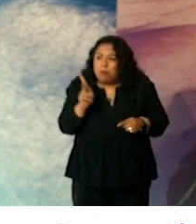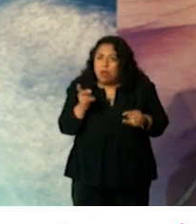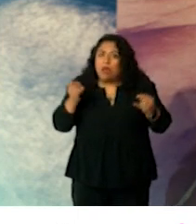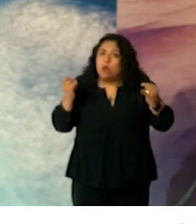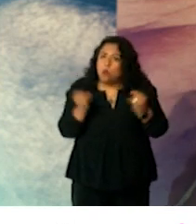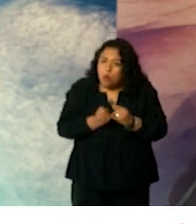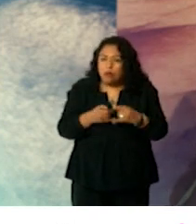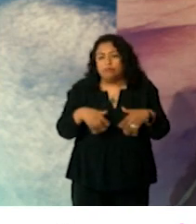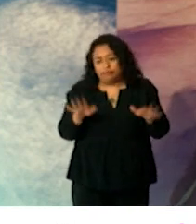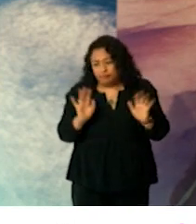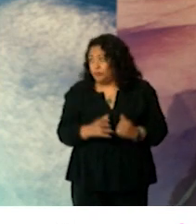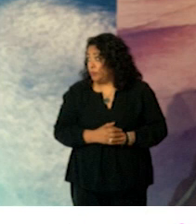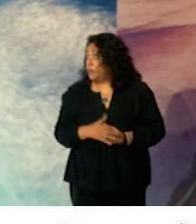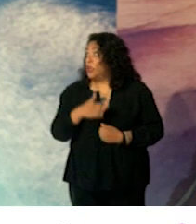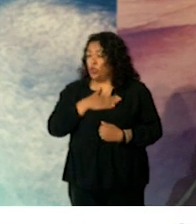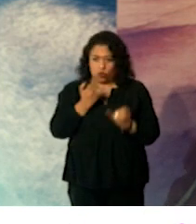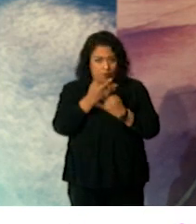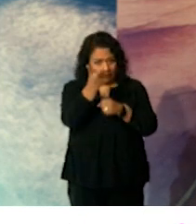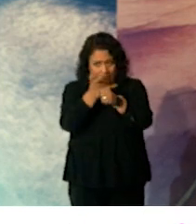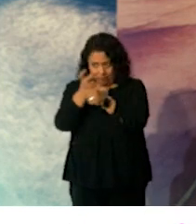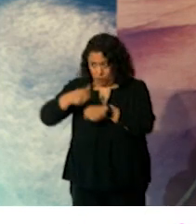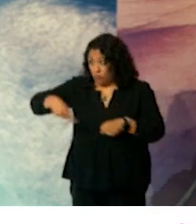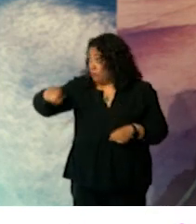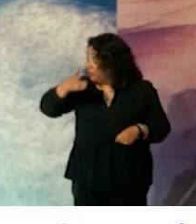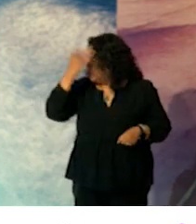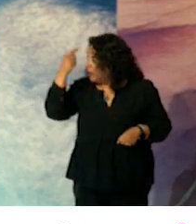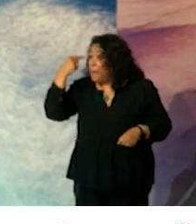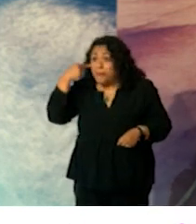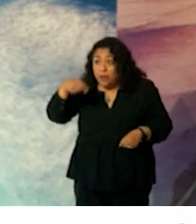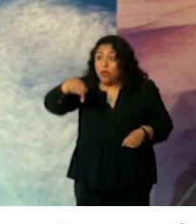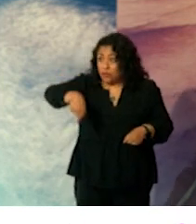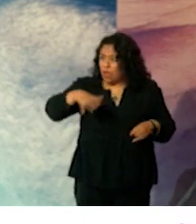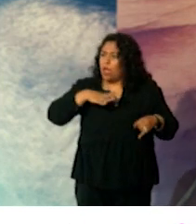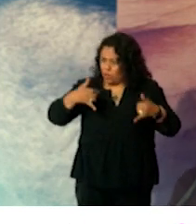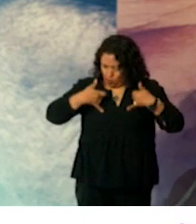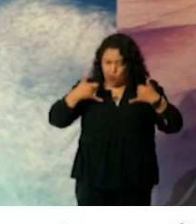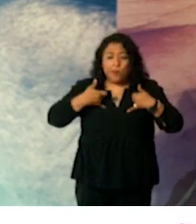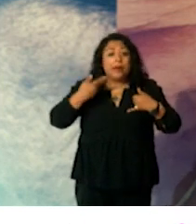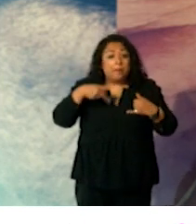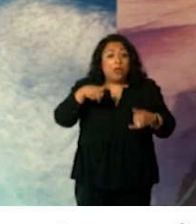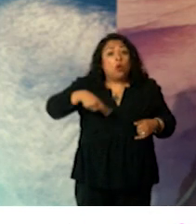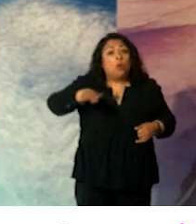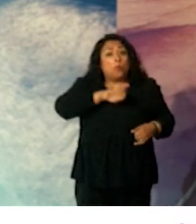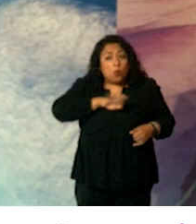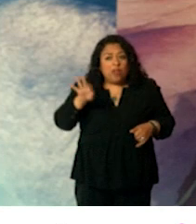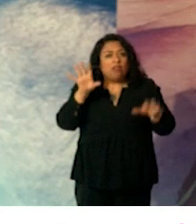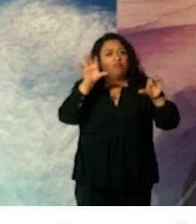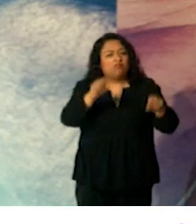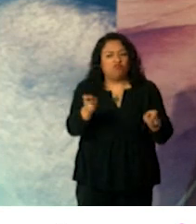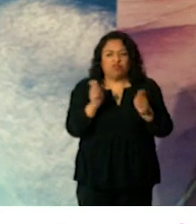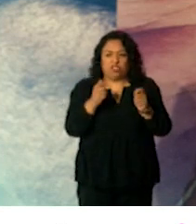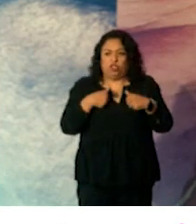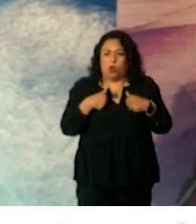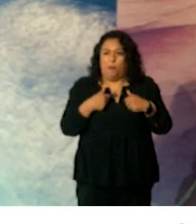etcétera. Yo pues también los invitaría, no sé si aquí veo que aquí también hay juventudes, etcétera, pero sí que puedan tomar esos espacios de poder, tal vez